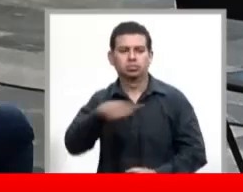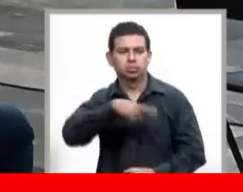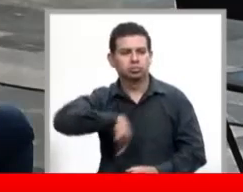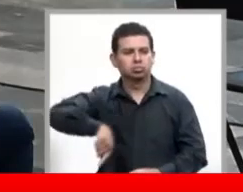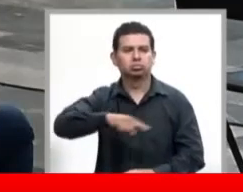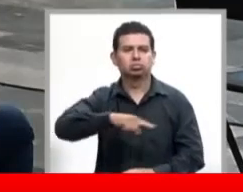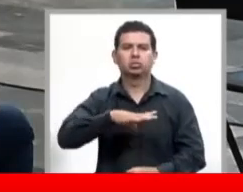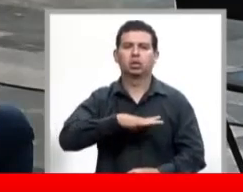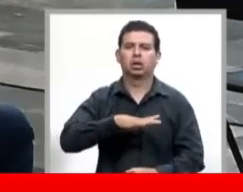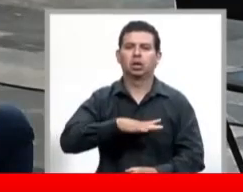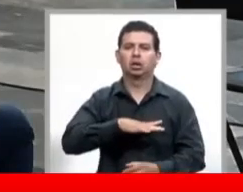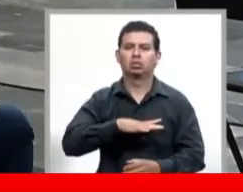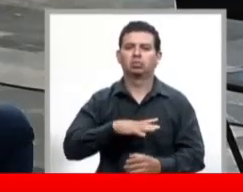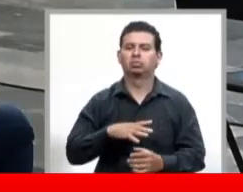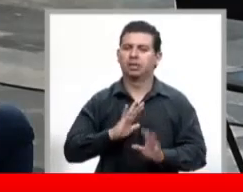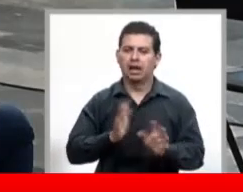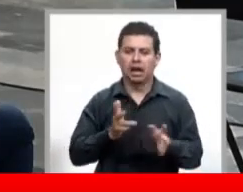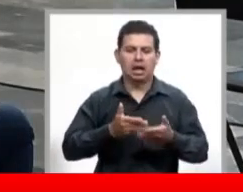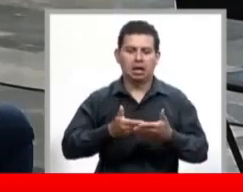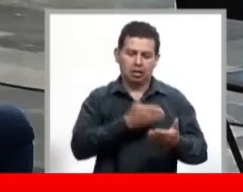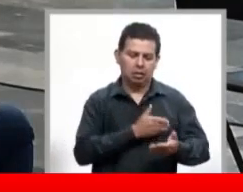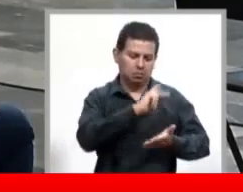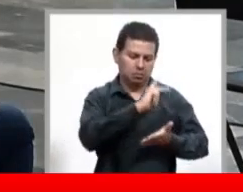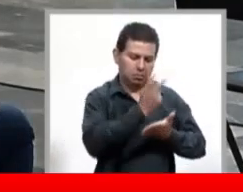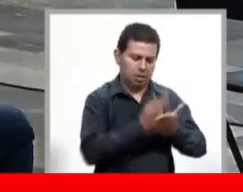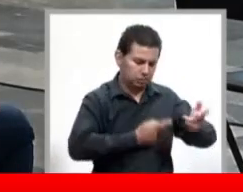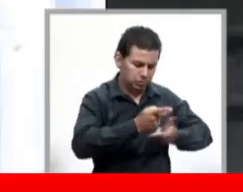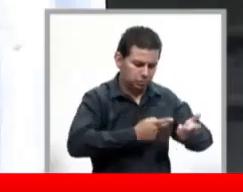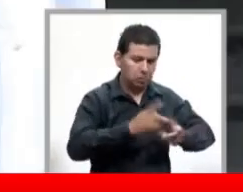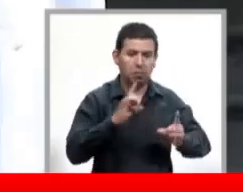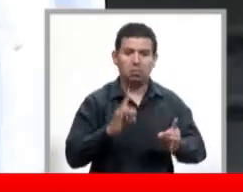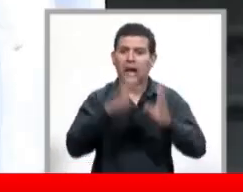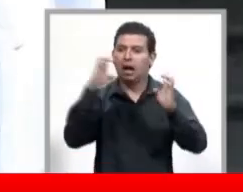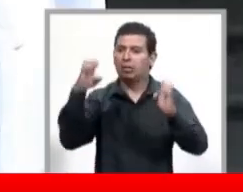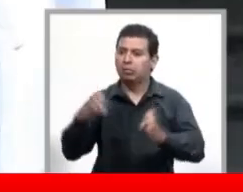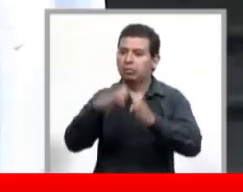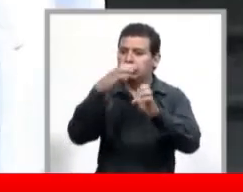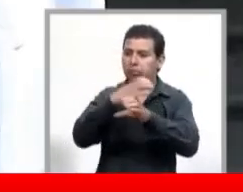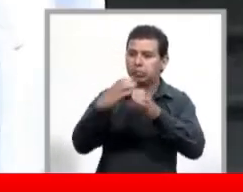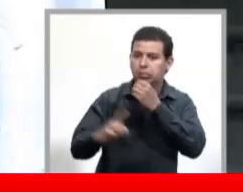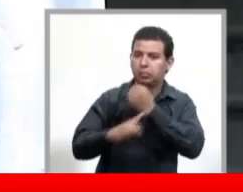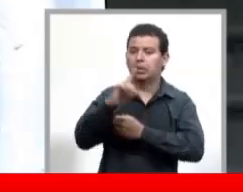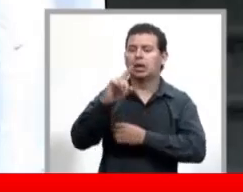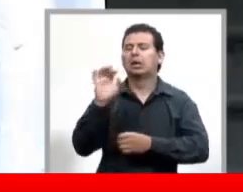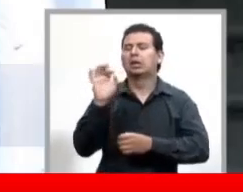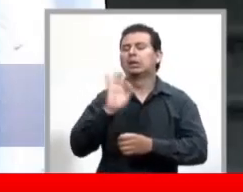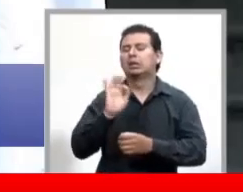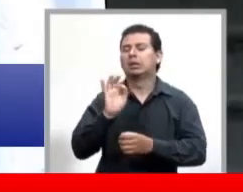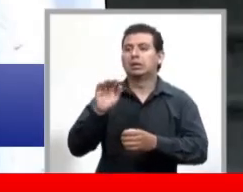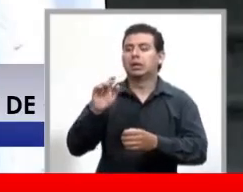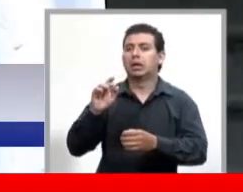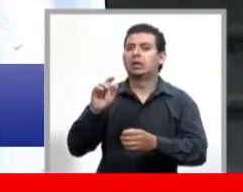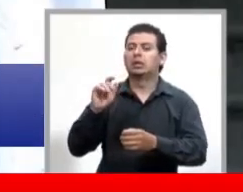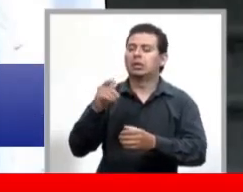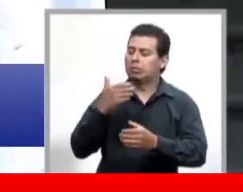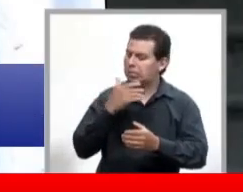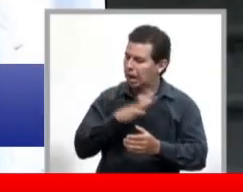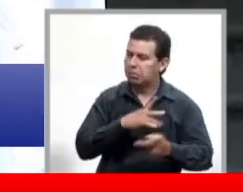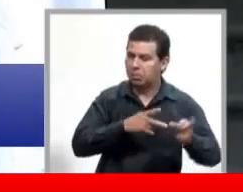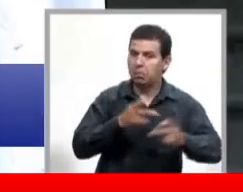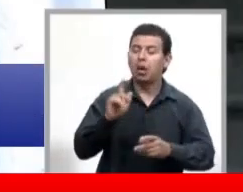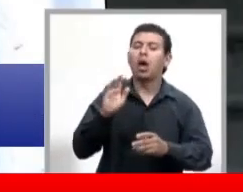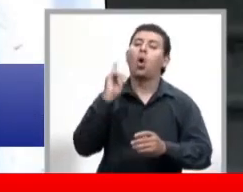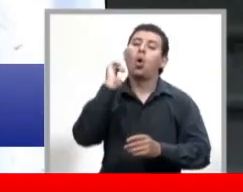preparado todo para lo que se requiera, pero esperamos que no sean números mayores. Lo que les diría,